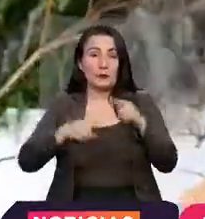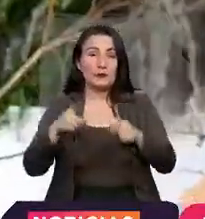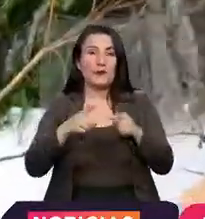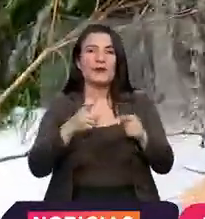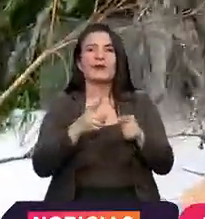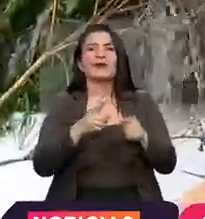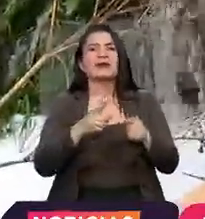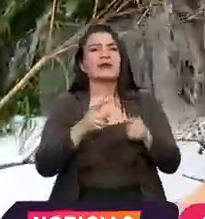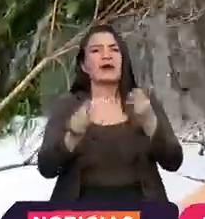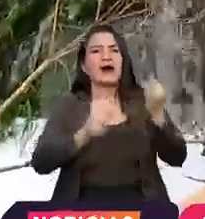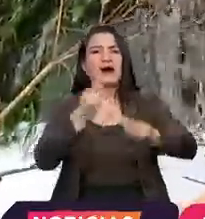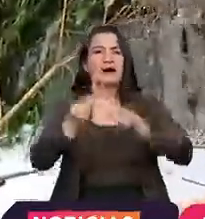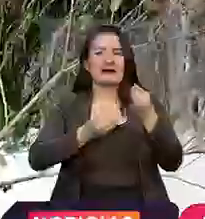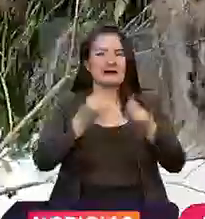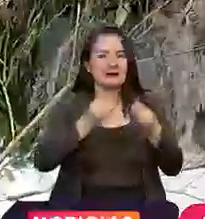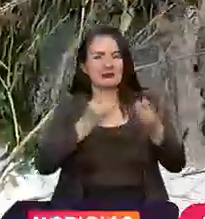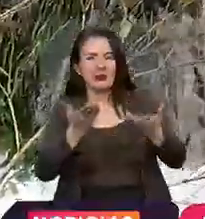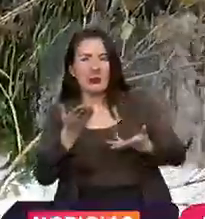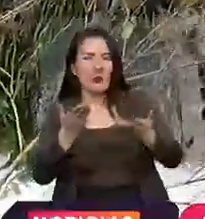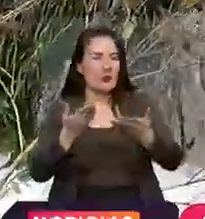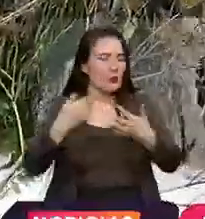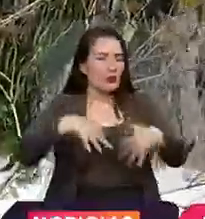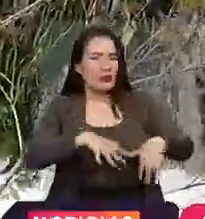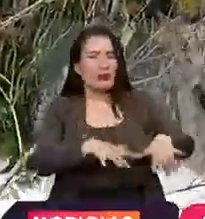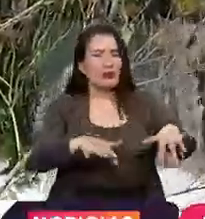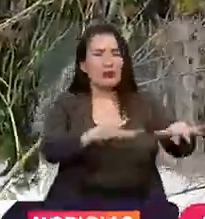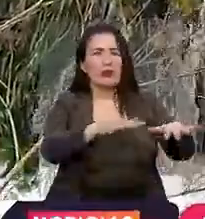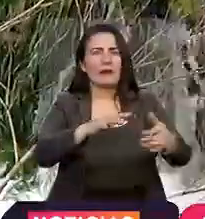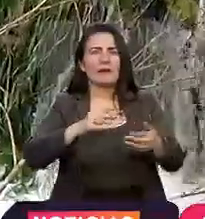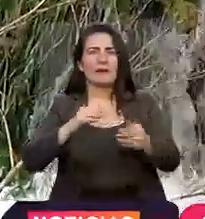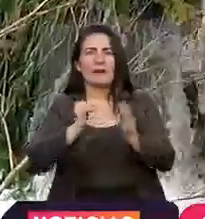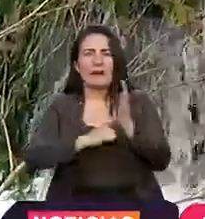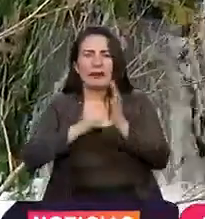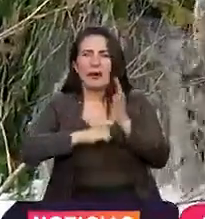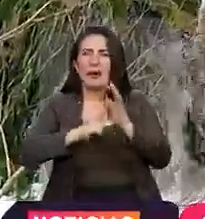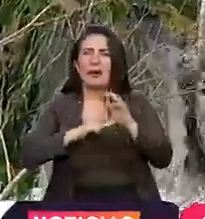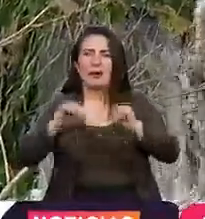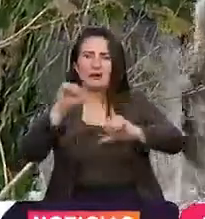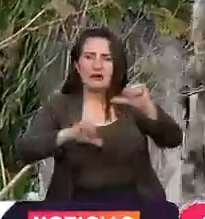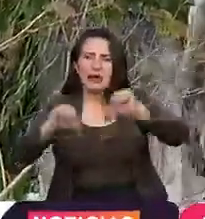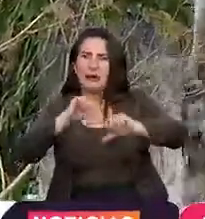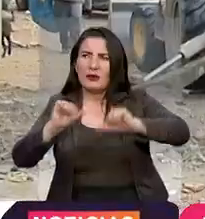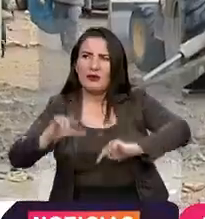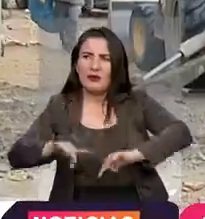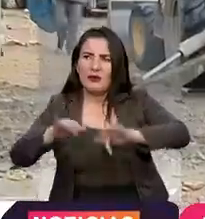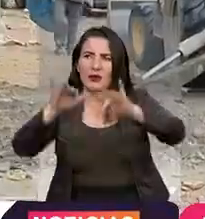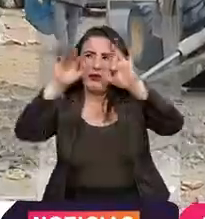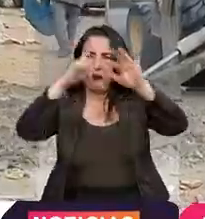ambientales se encuentran estudiando la procedencia y los materiales químicos que conforman la espuma.